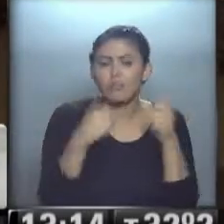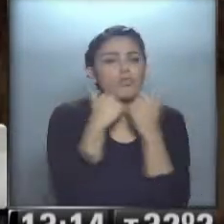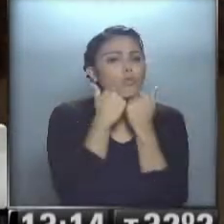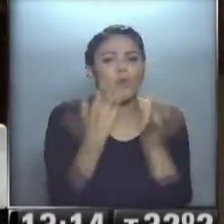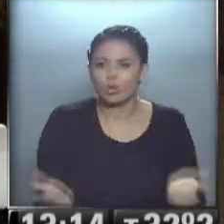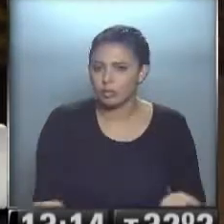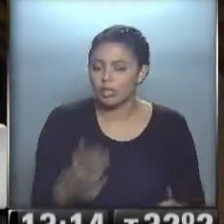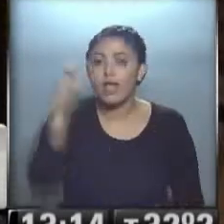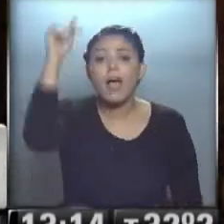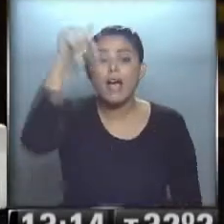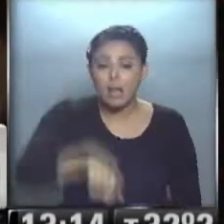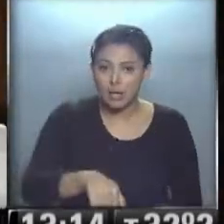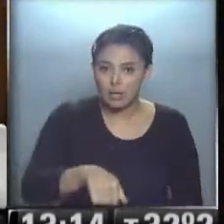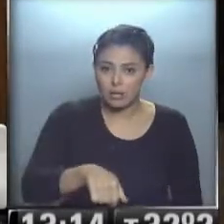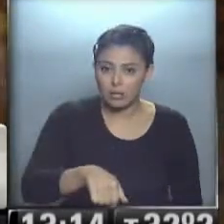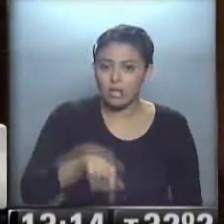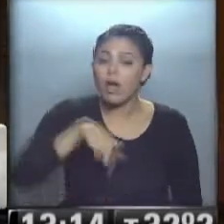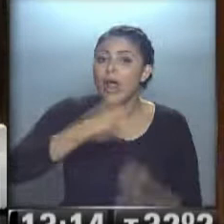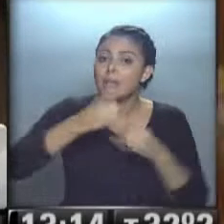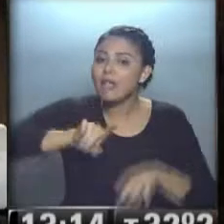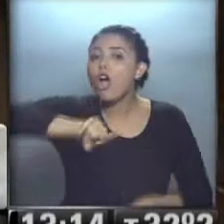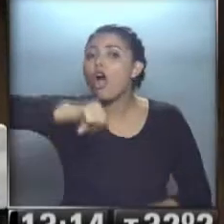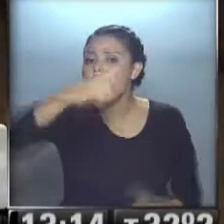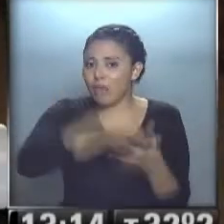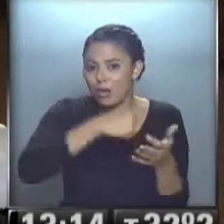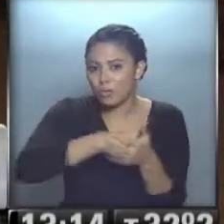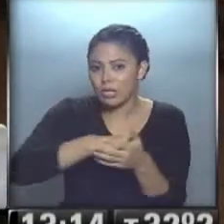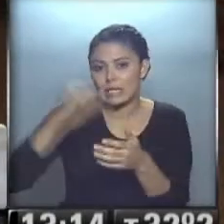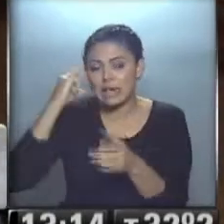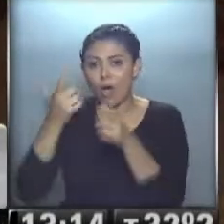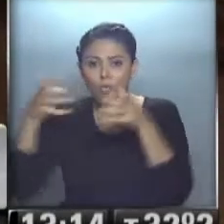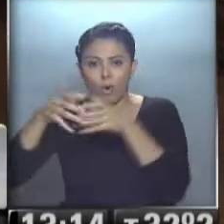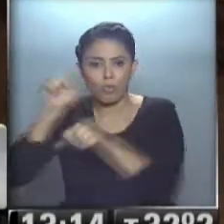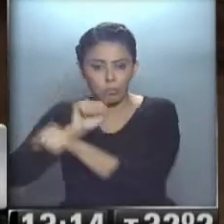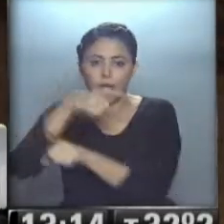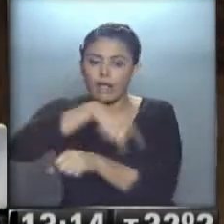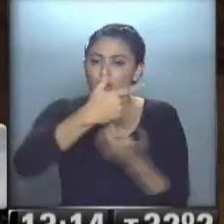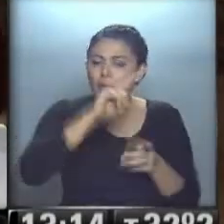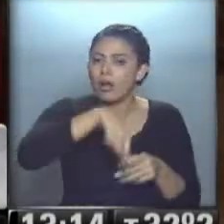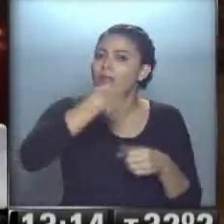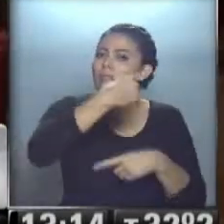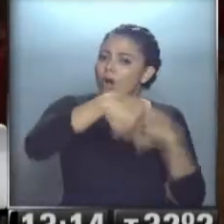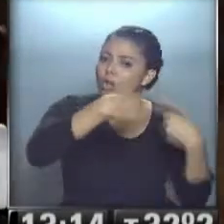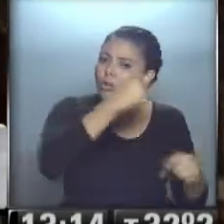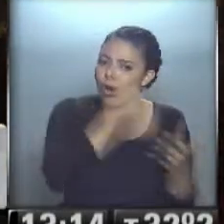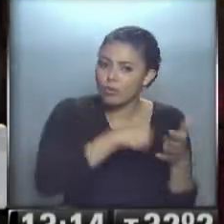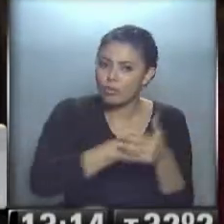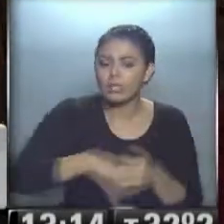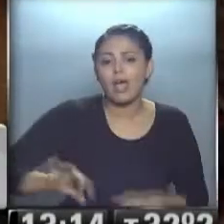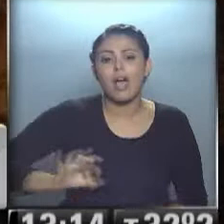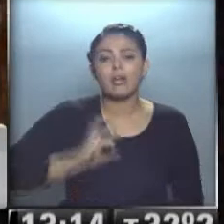acá este empieza otra lucha el día 11 del año 2012